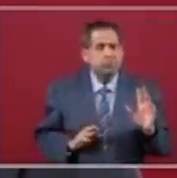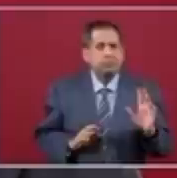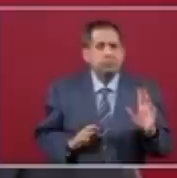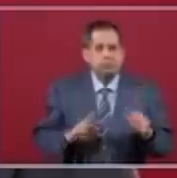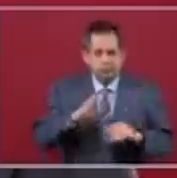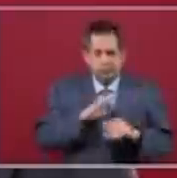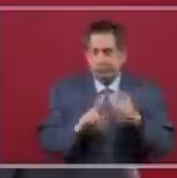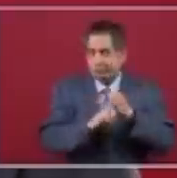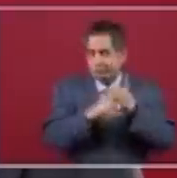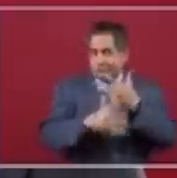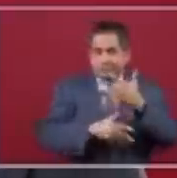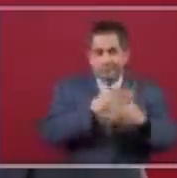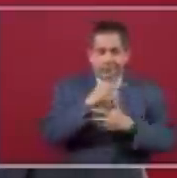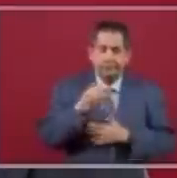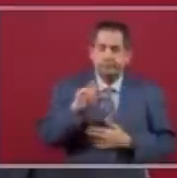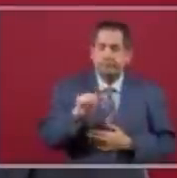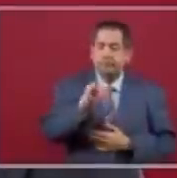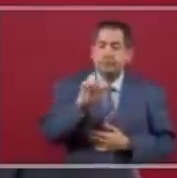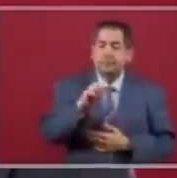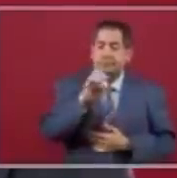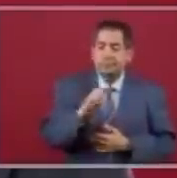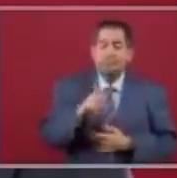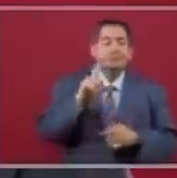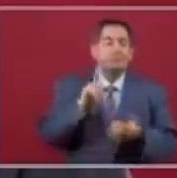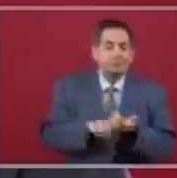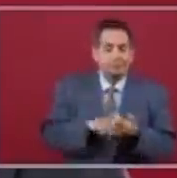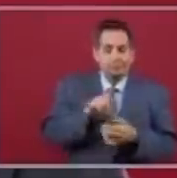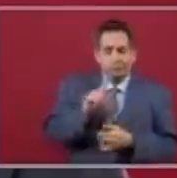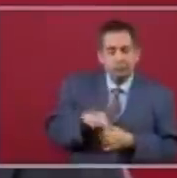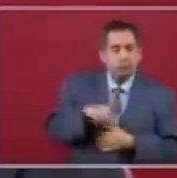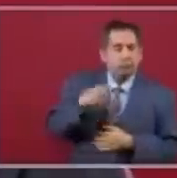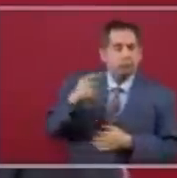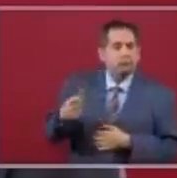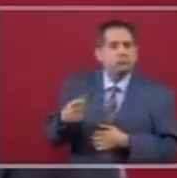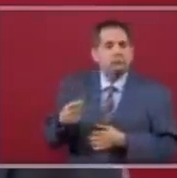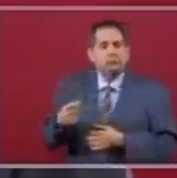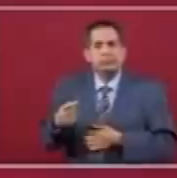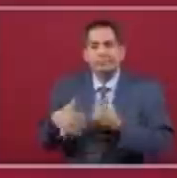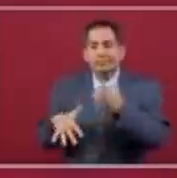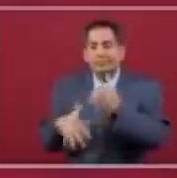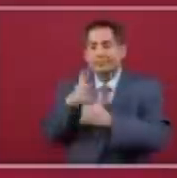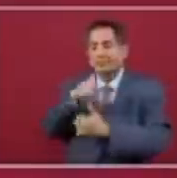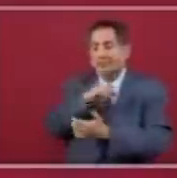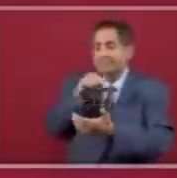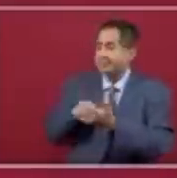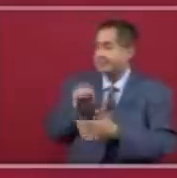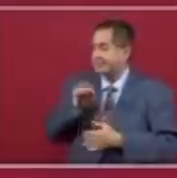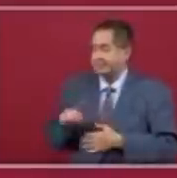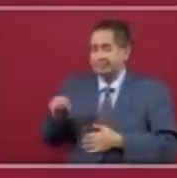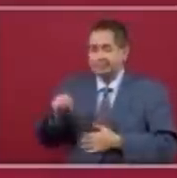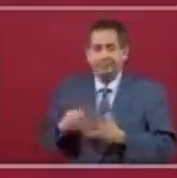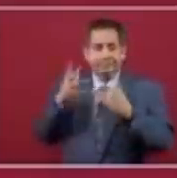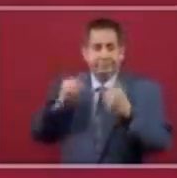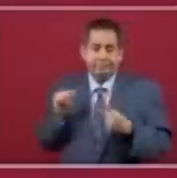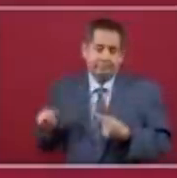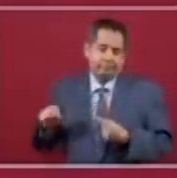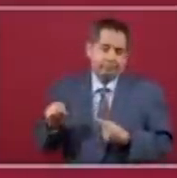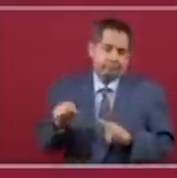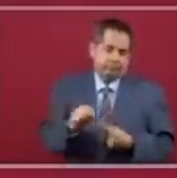hay violencia en Cajeme, la situación de las 15 regiones que se seleccionaron